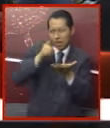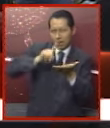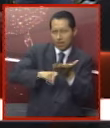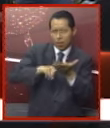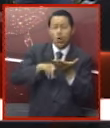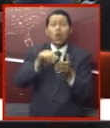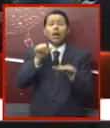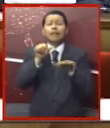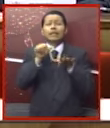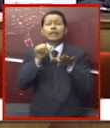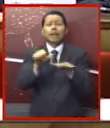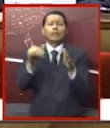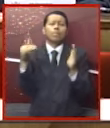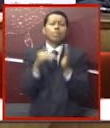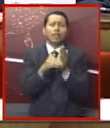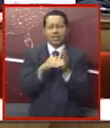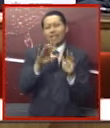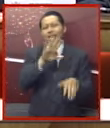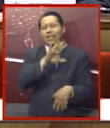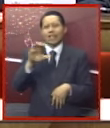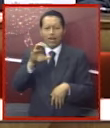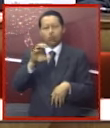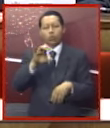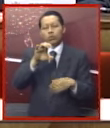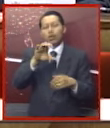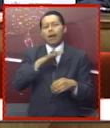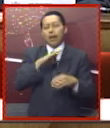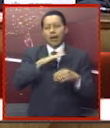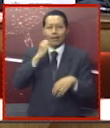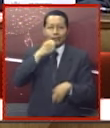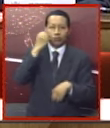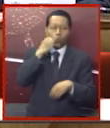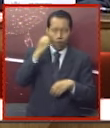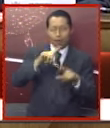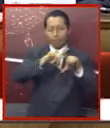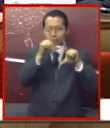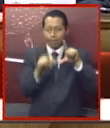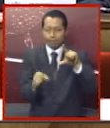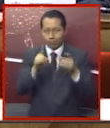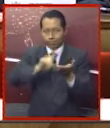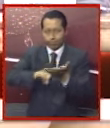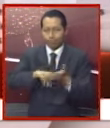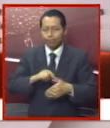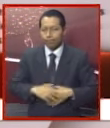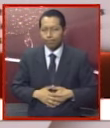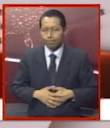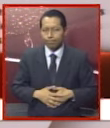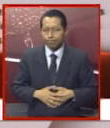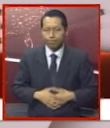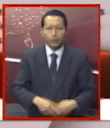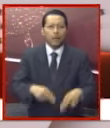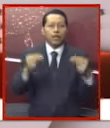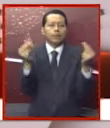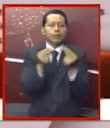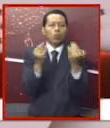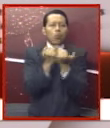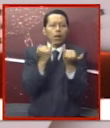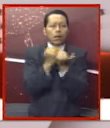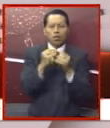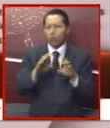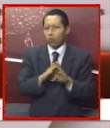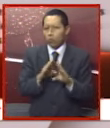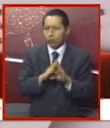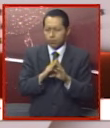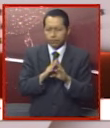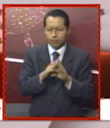16,500 planteles educativos que existen en el país. Necesitamos también enfrentar